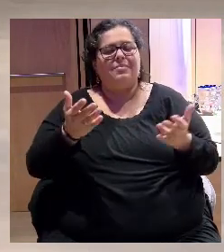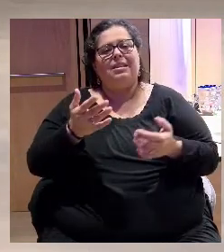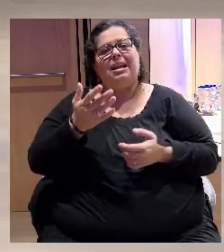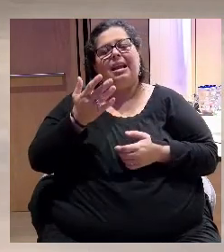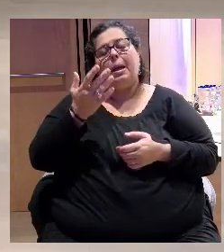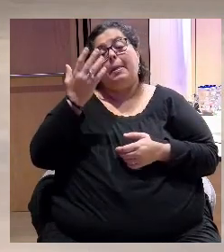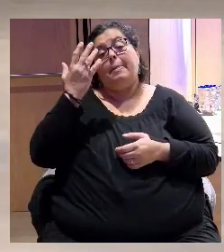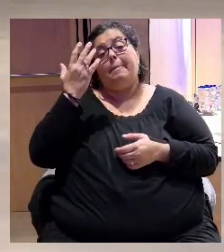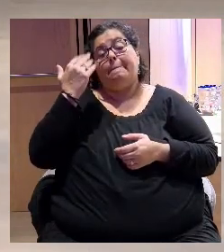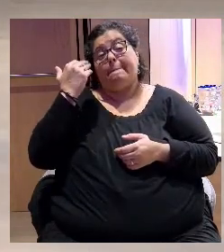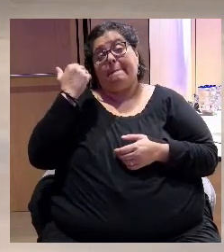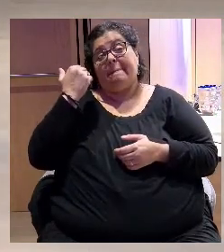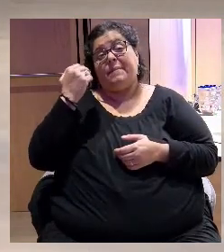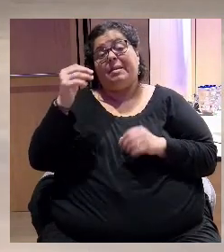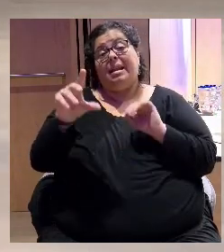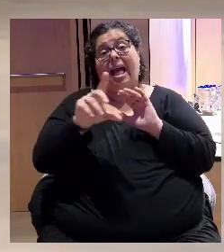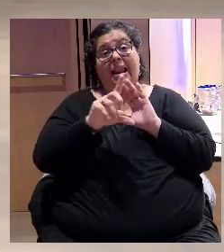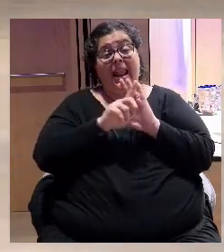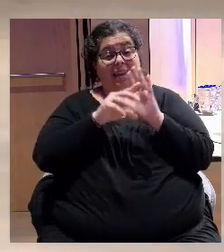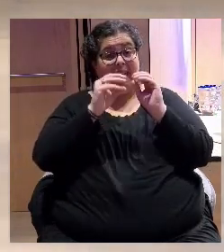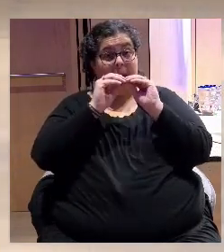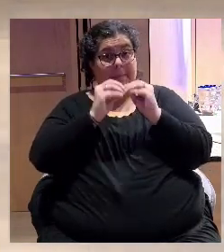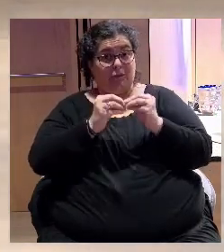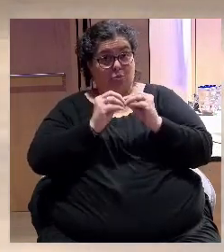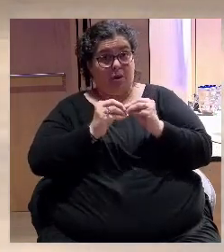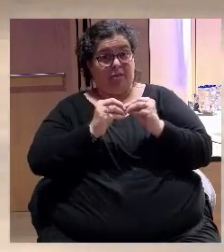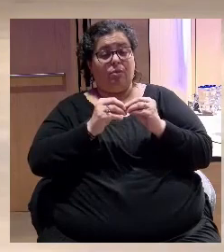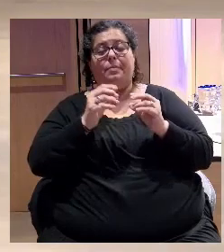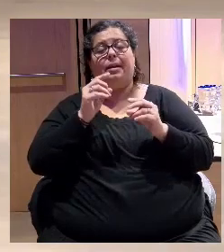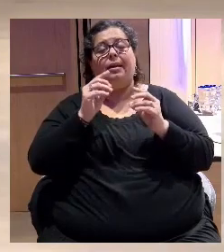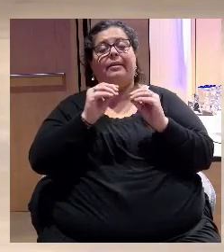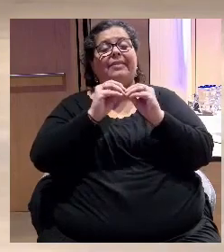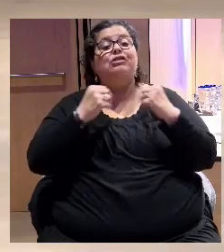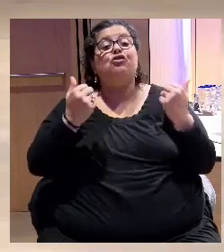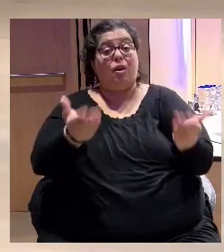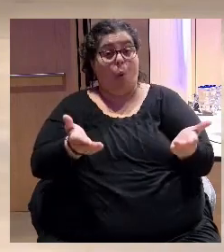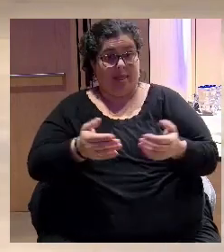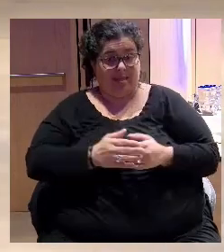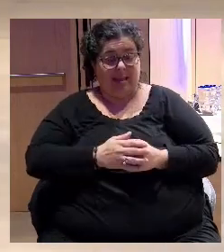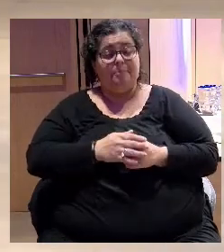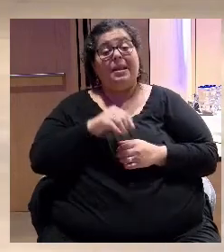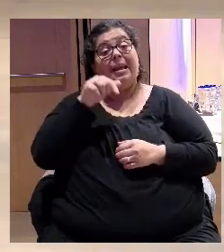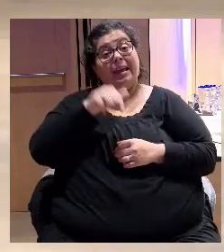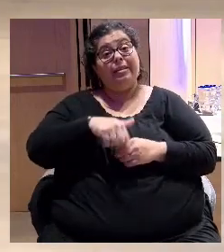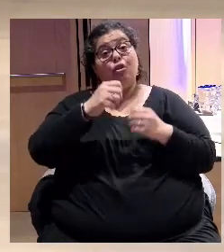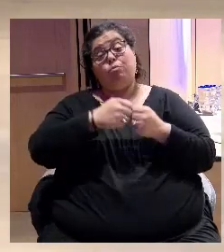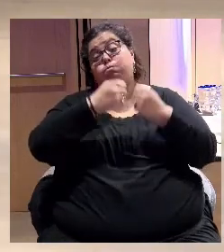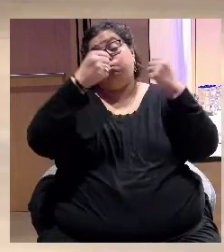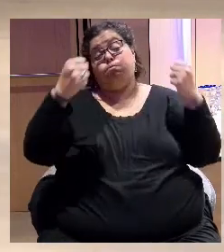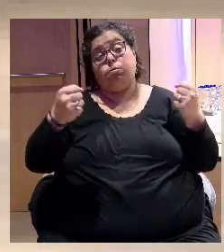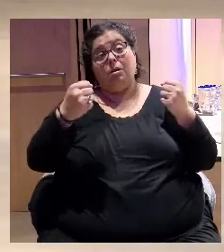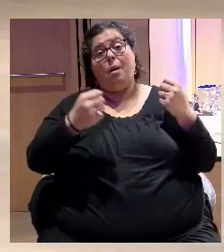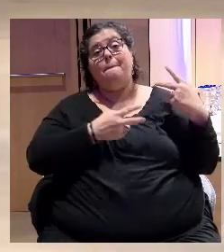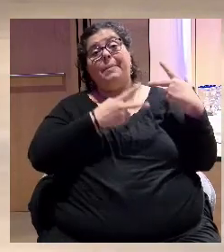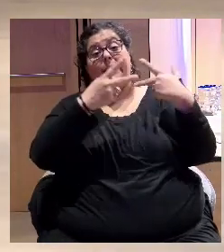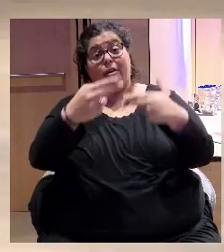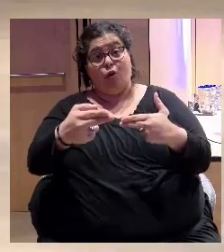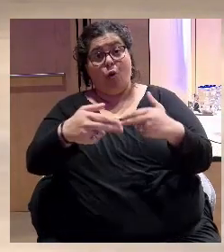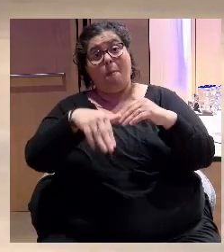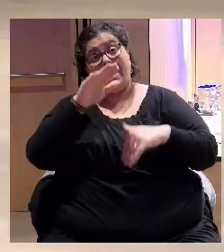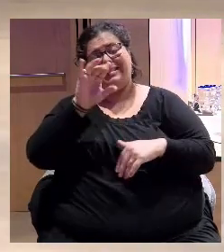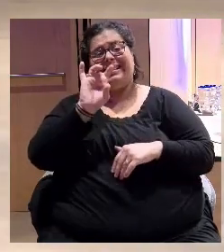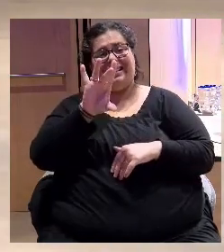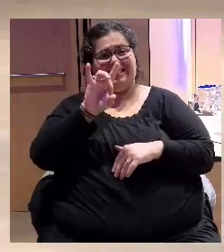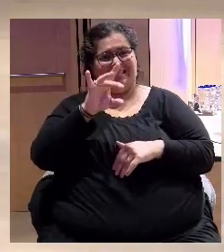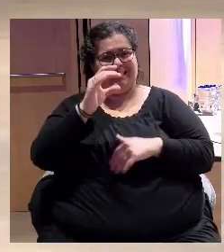pasada ley de presupuesto, de rendición de cuentas, perdón, se extendió por un periodo de tiempo de 15 años